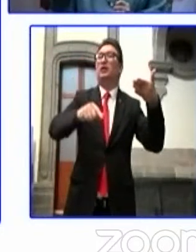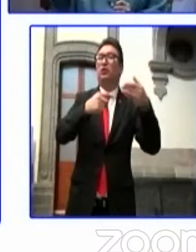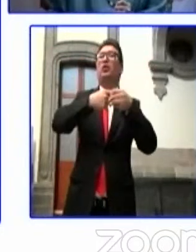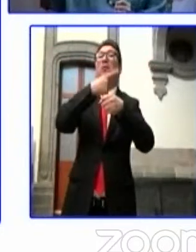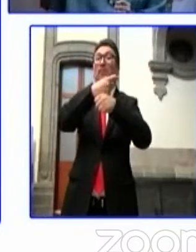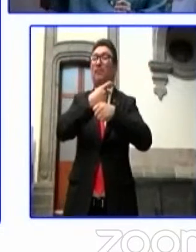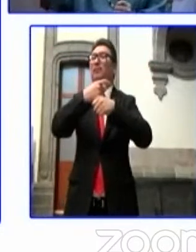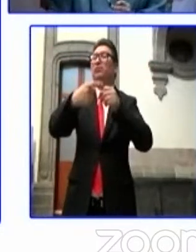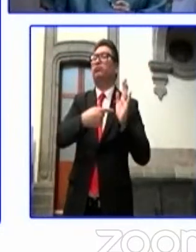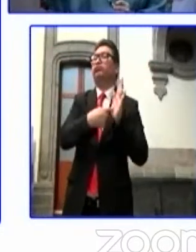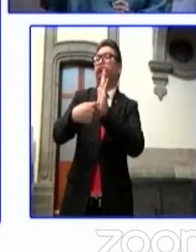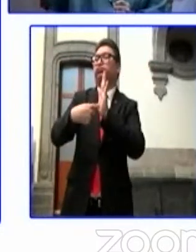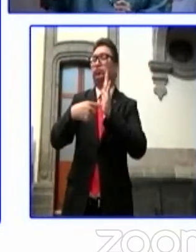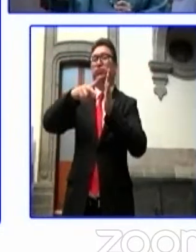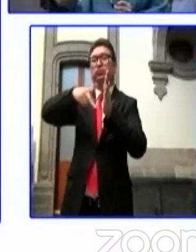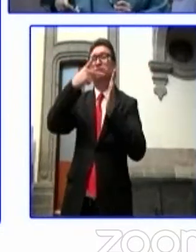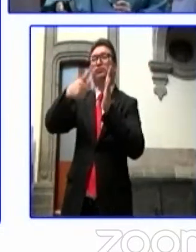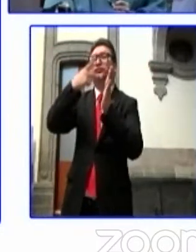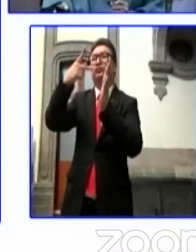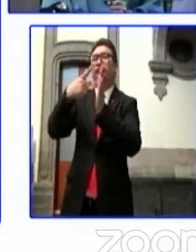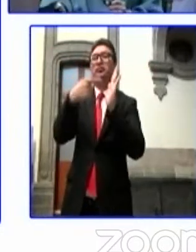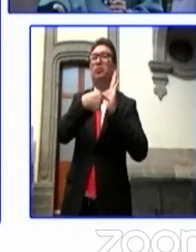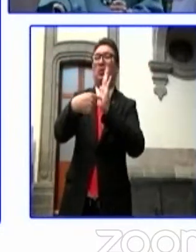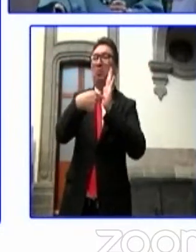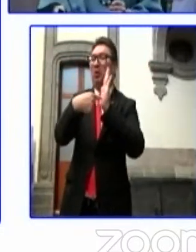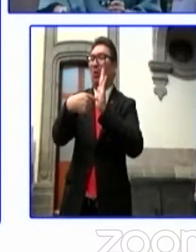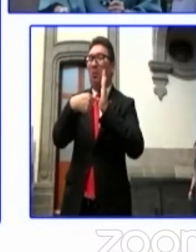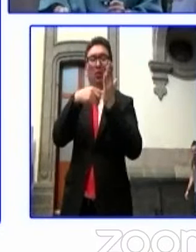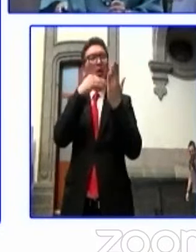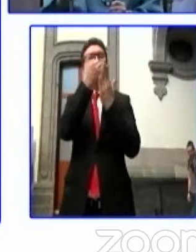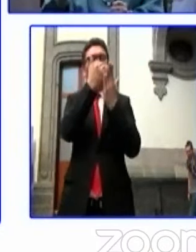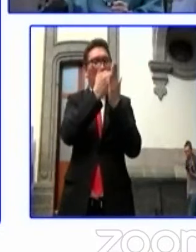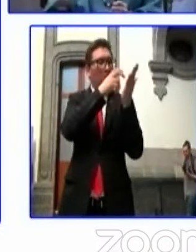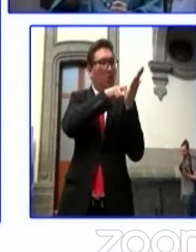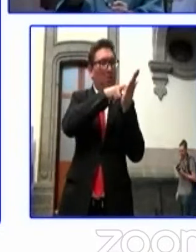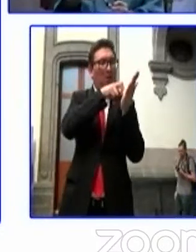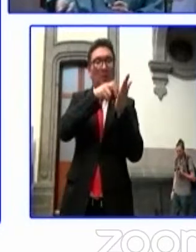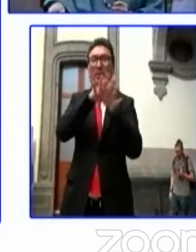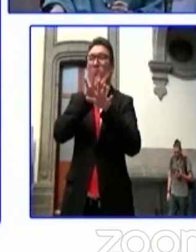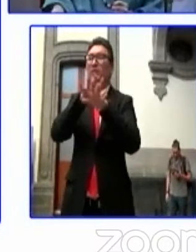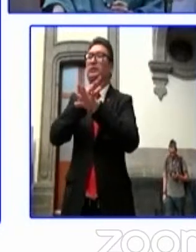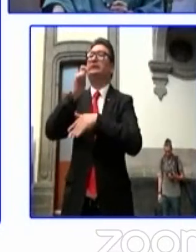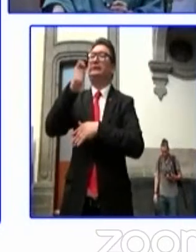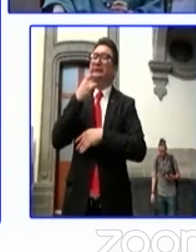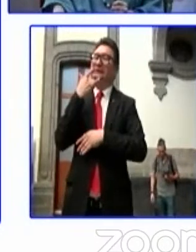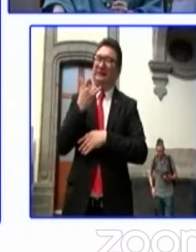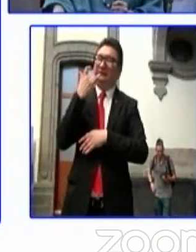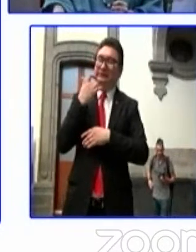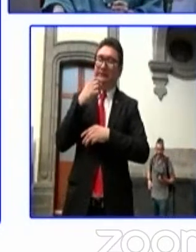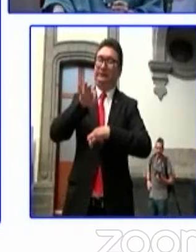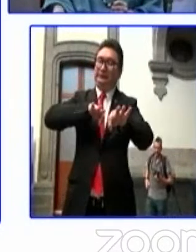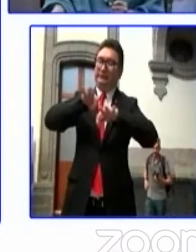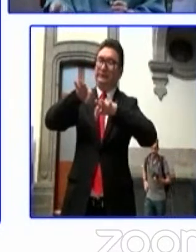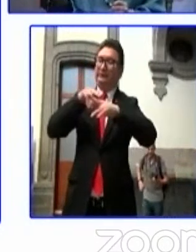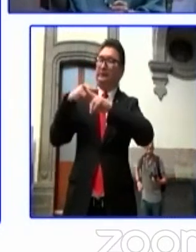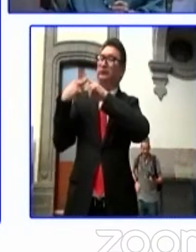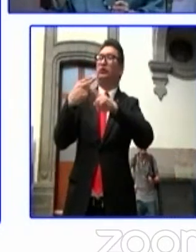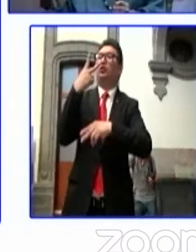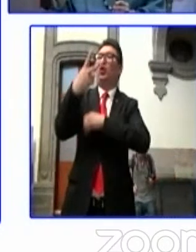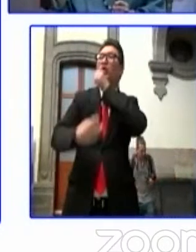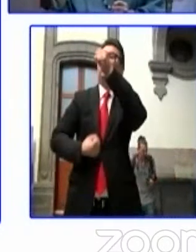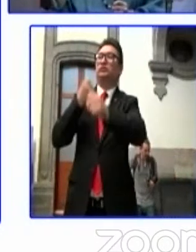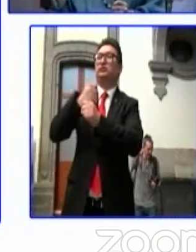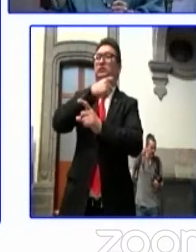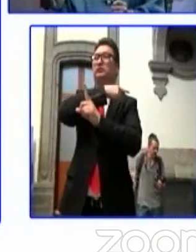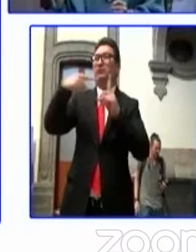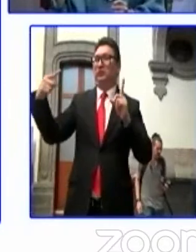Y así, cada borrador se fue poniendo a consulta. Entonces fue un arduo trabajo de 2 años y medio que